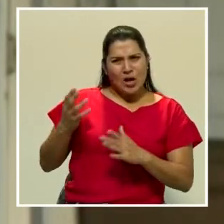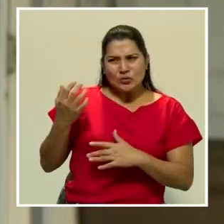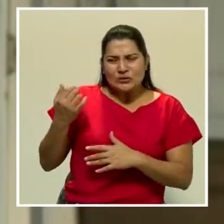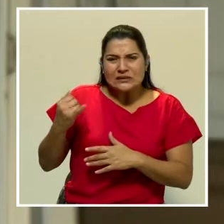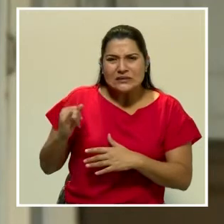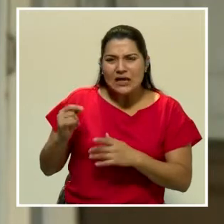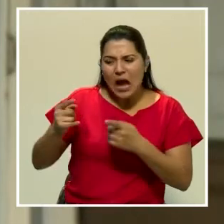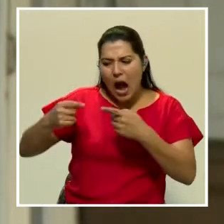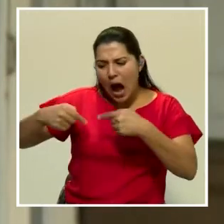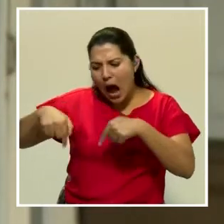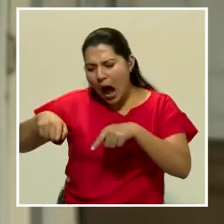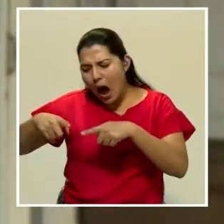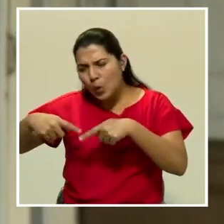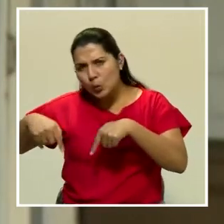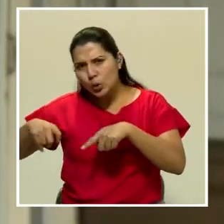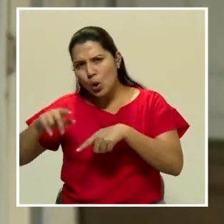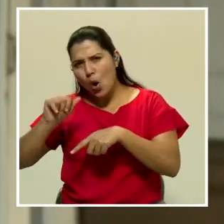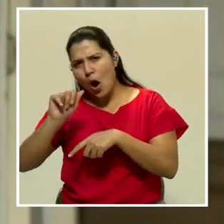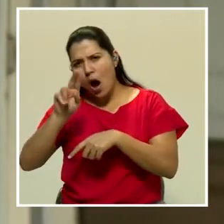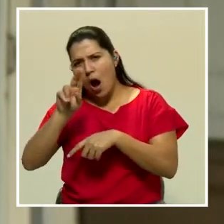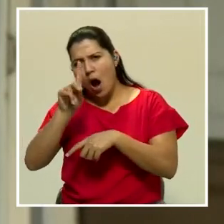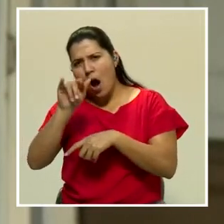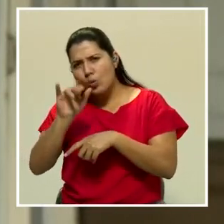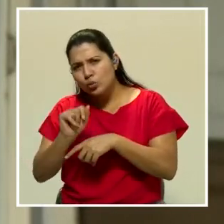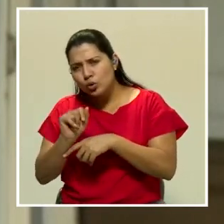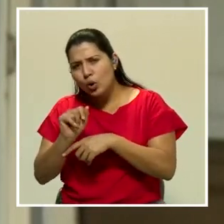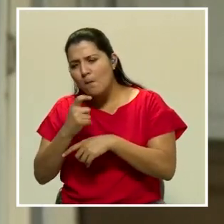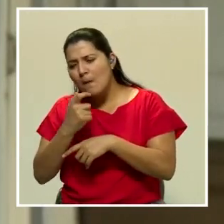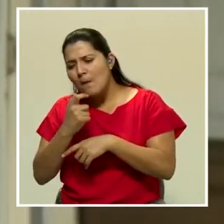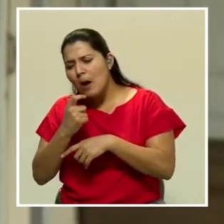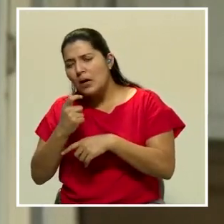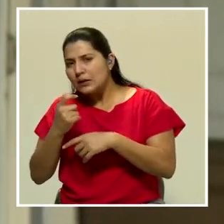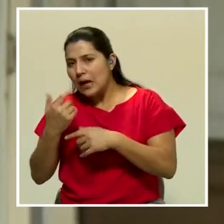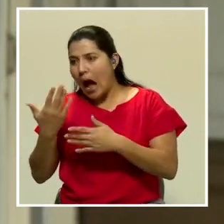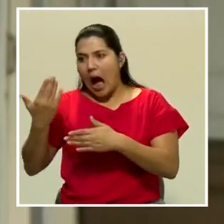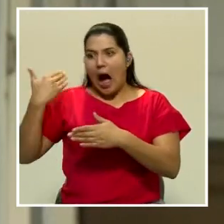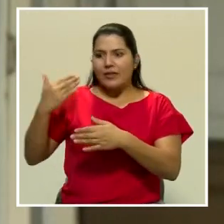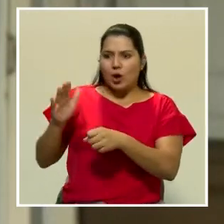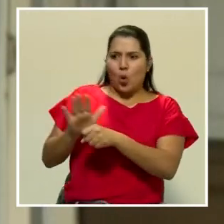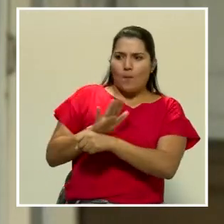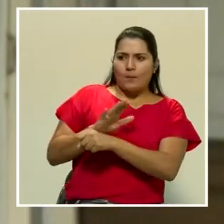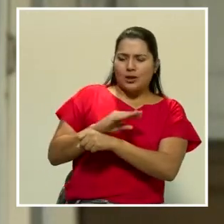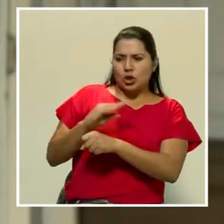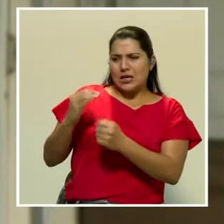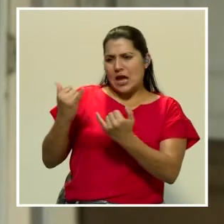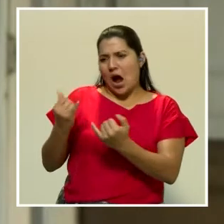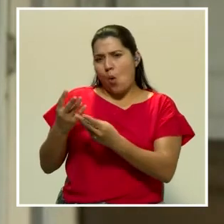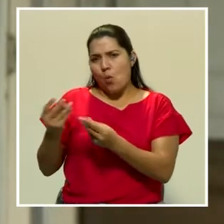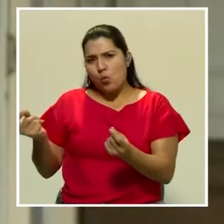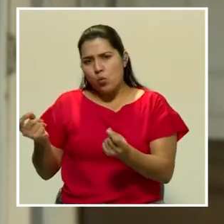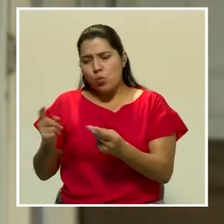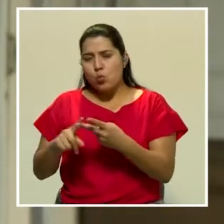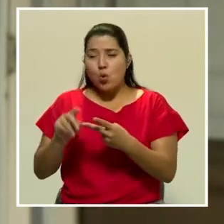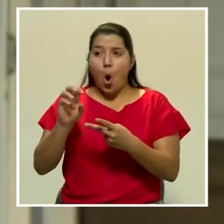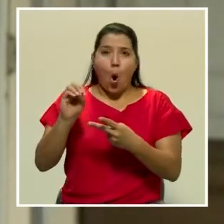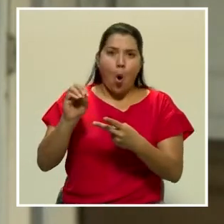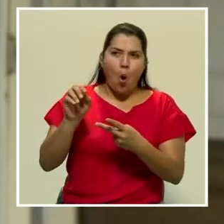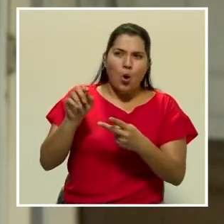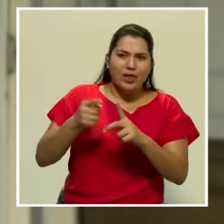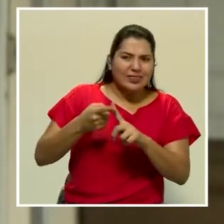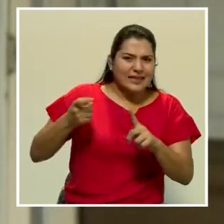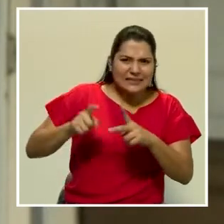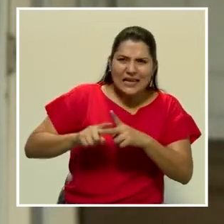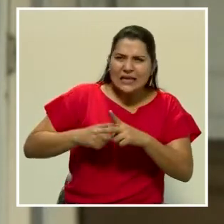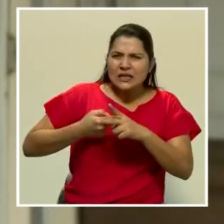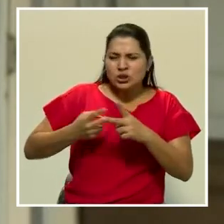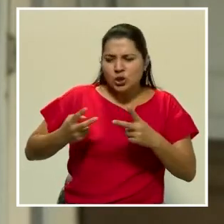existió completo y luego se le perdió una parte o ya ella tiene certeza que desde el inicio nunca estuvo esa parte, ¿verdad? Yo creo que